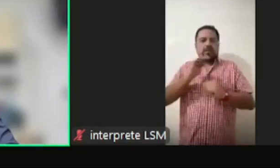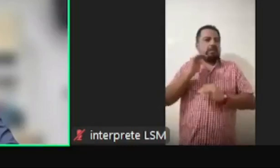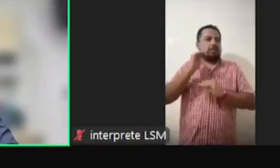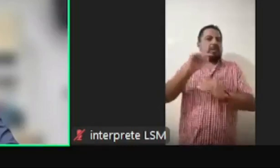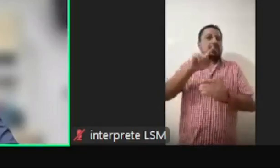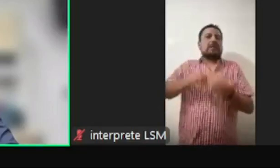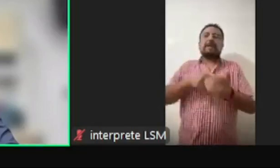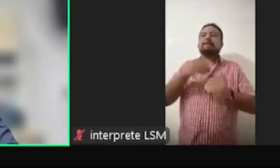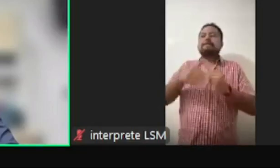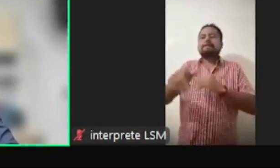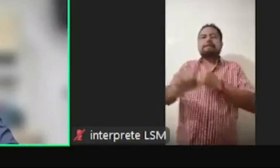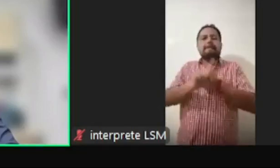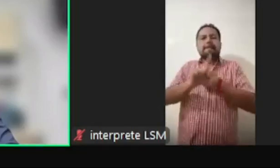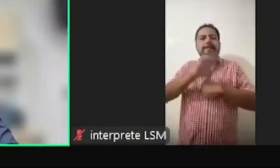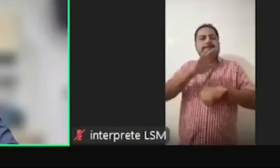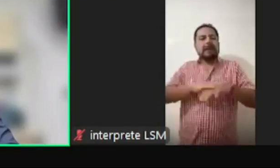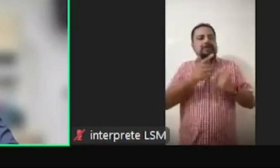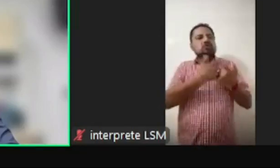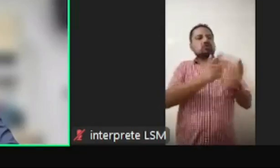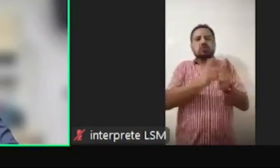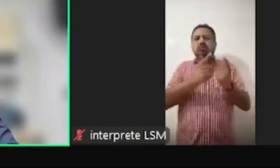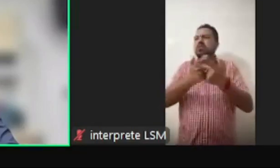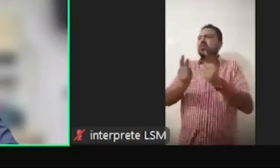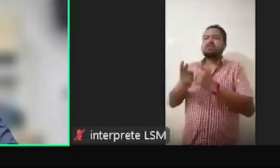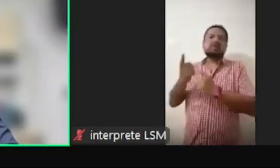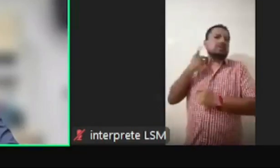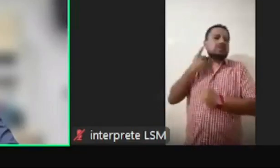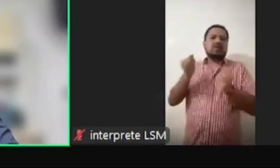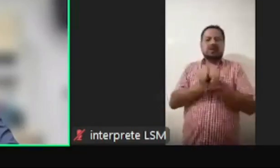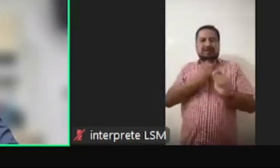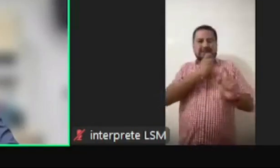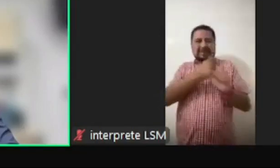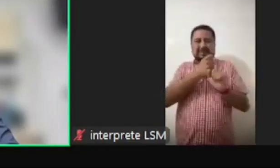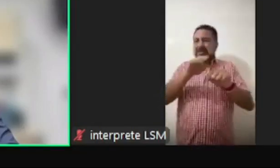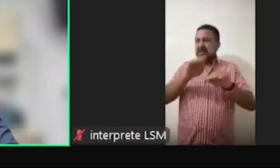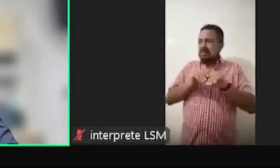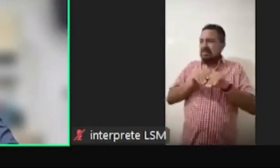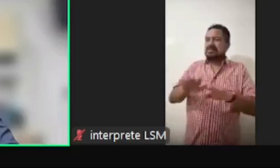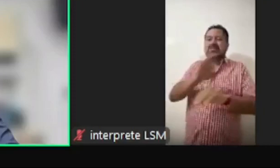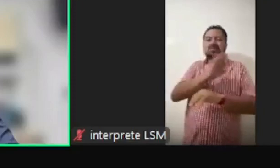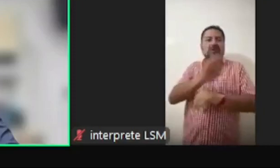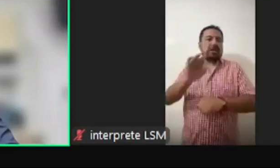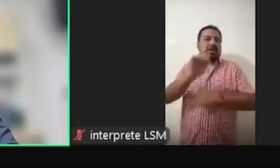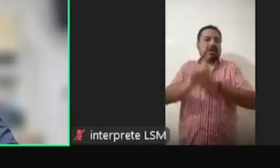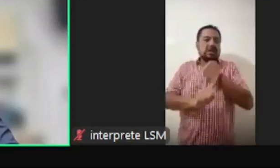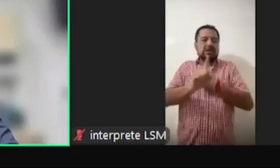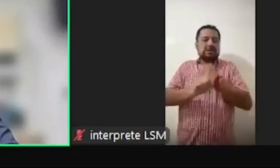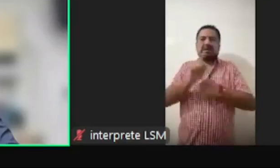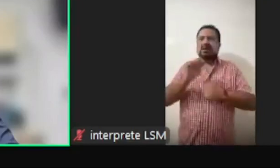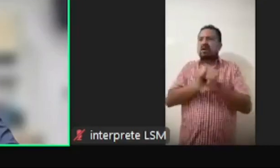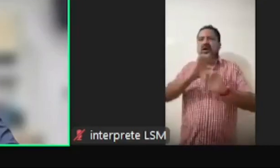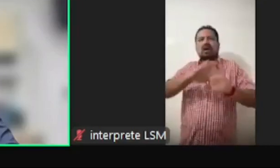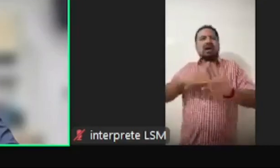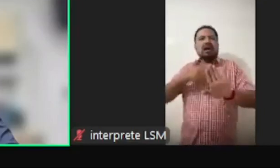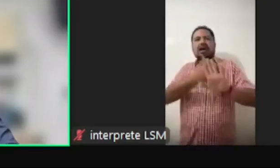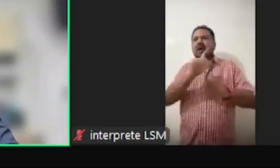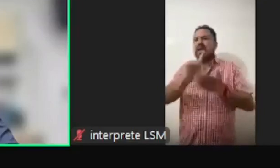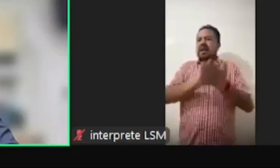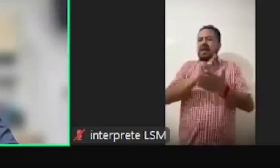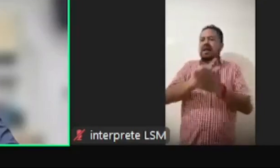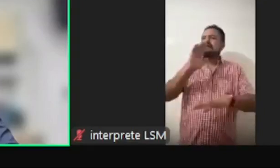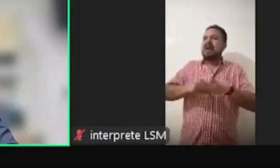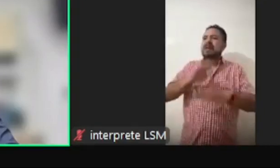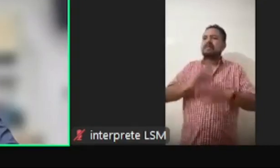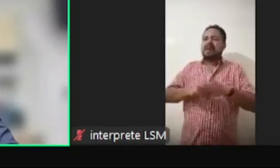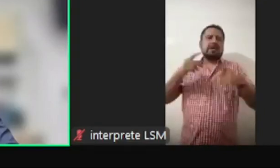perjuicio a los demás partidos políticos, pues a través de dichos medios se puede provocar que el transgresor de la ley tenga un mayor número de simpatizantes